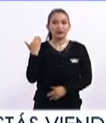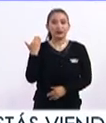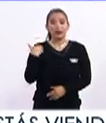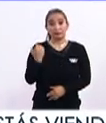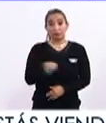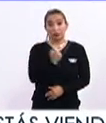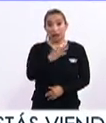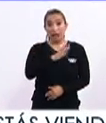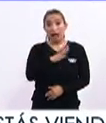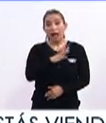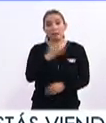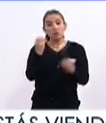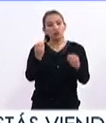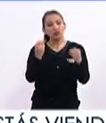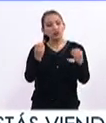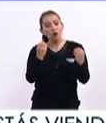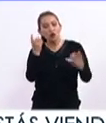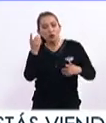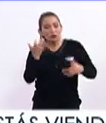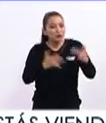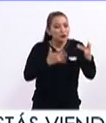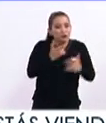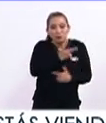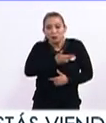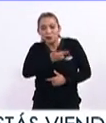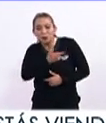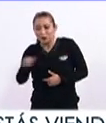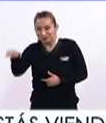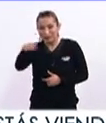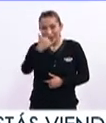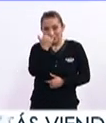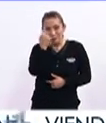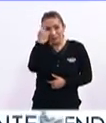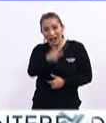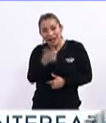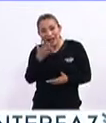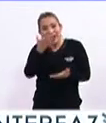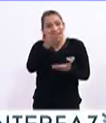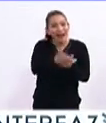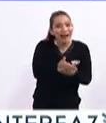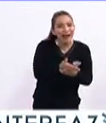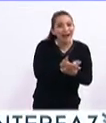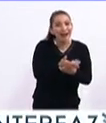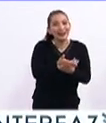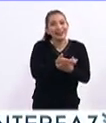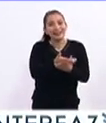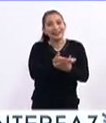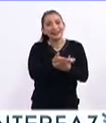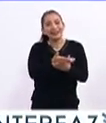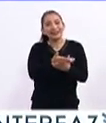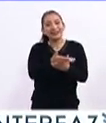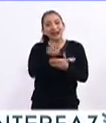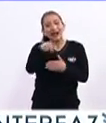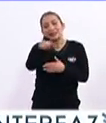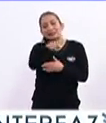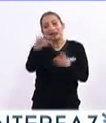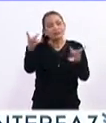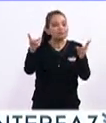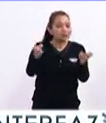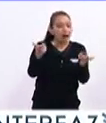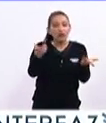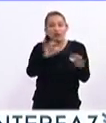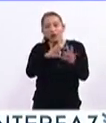por fortuna hay mucha inquietud, mucho gusto por parte de los jóvenes para poder accesar a este tipo